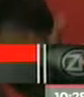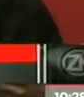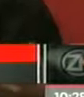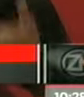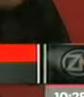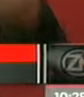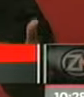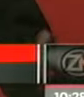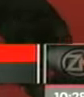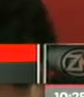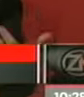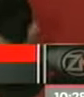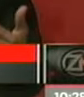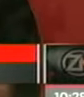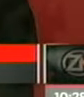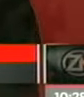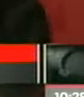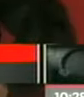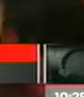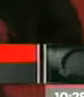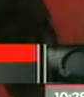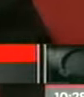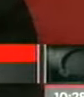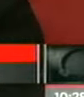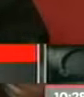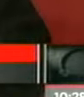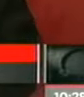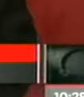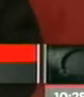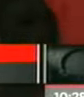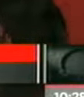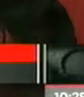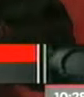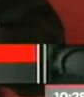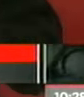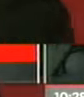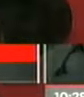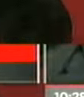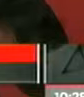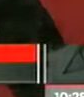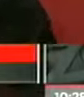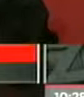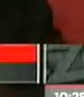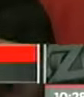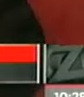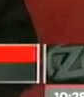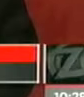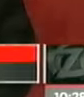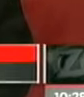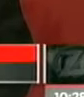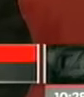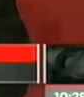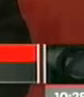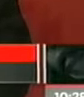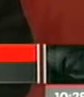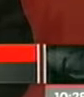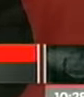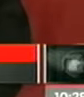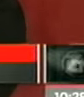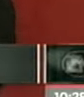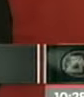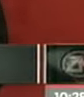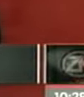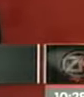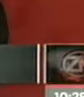que quiere seguir echando para adelante, gente que quiere seguir pasando un viernes en familia, un viernes alejado de un poco del tema